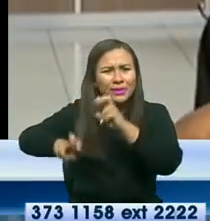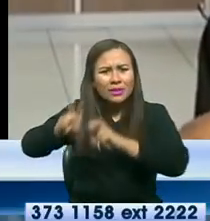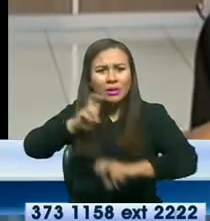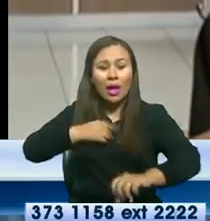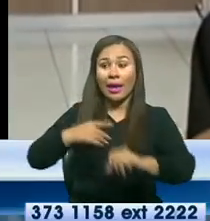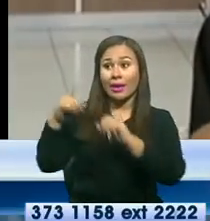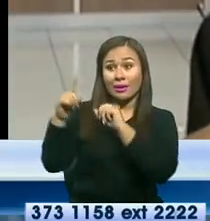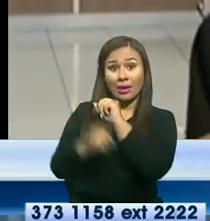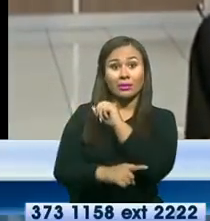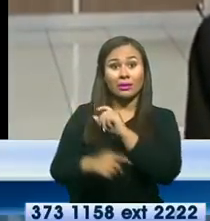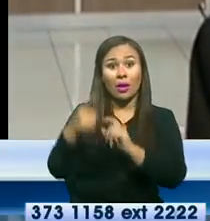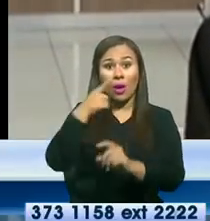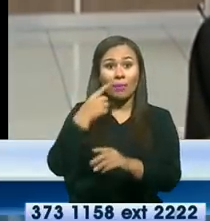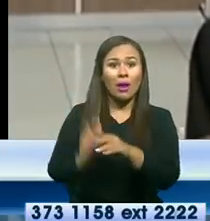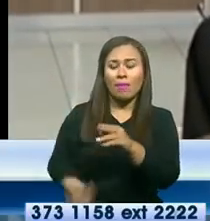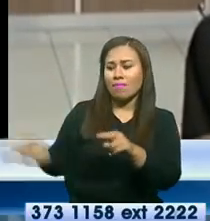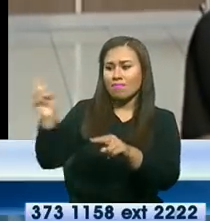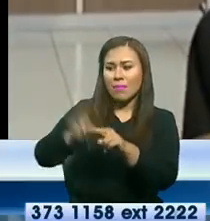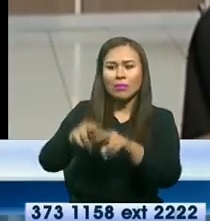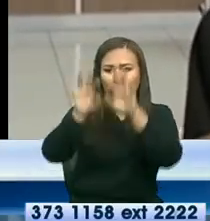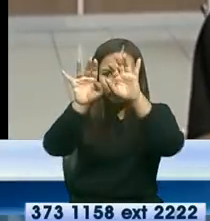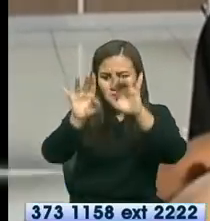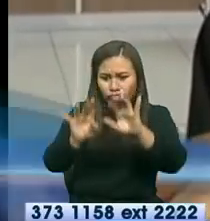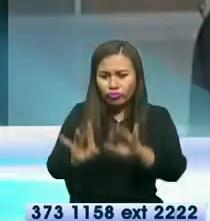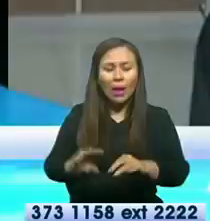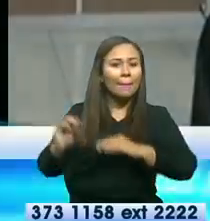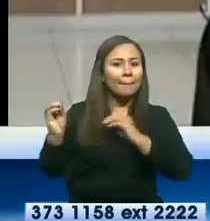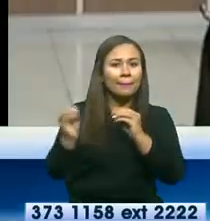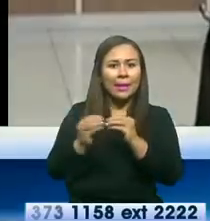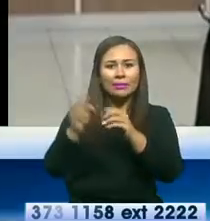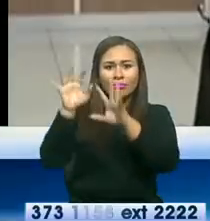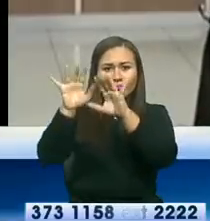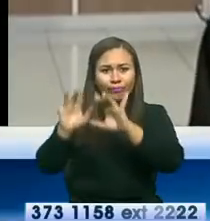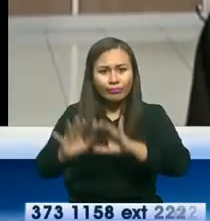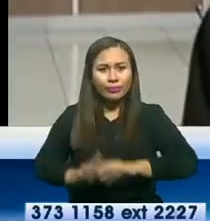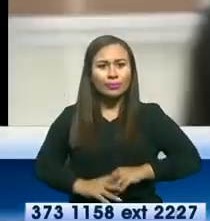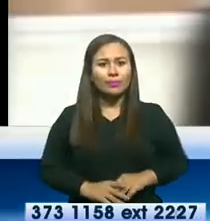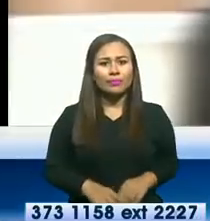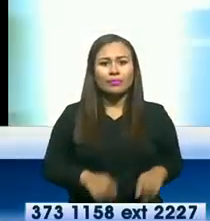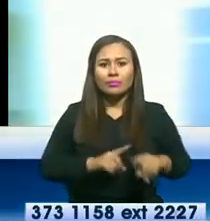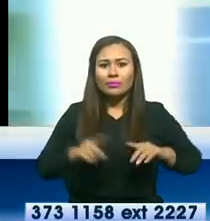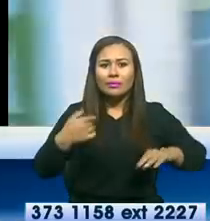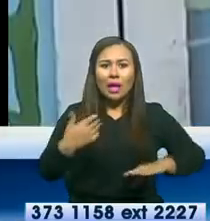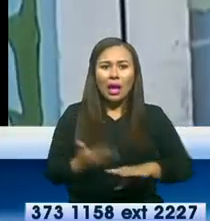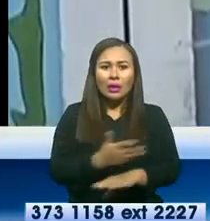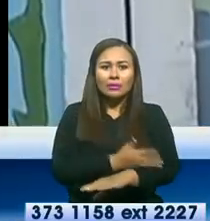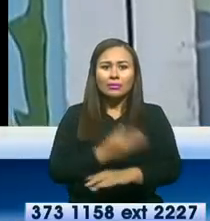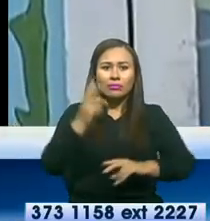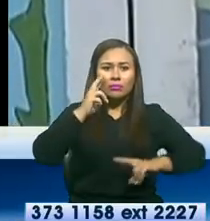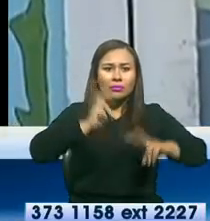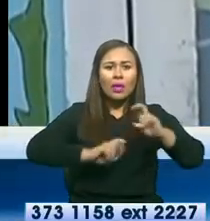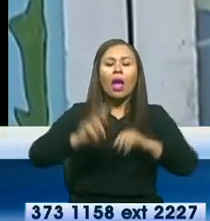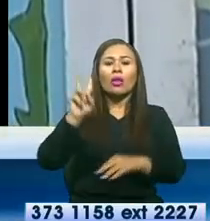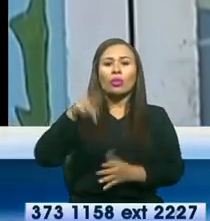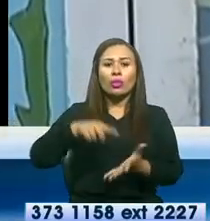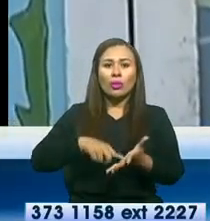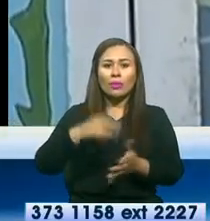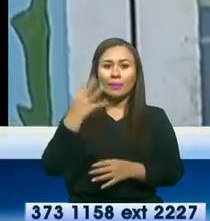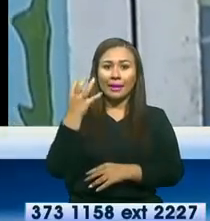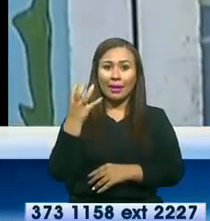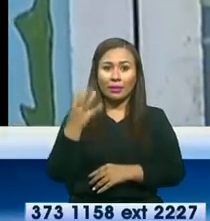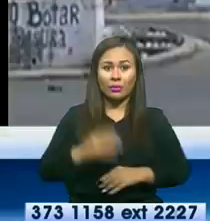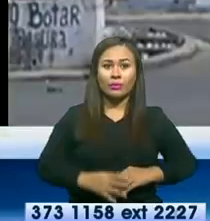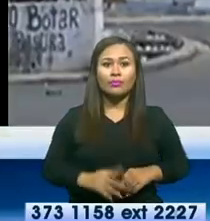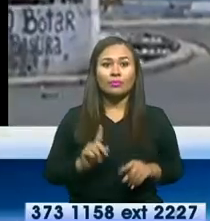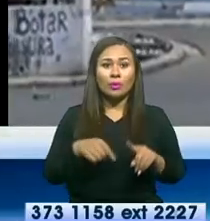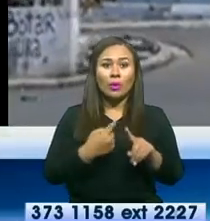se sustanció la instrucción fiscal, se hizo la audiencia preparatoria de juicio. Sucedió en 2014, y cuando los